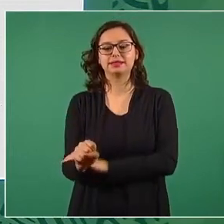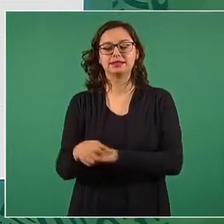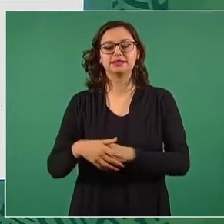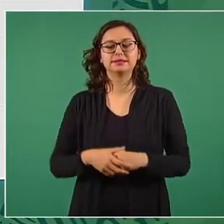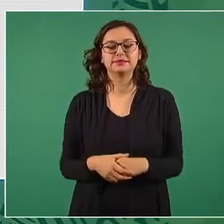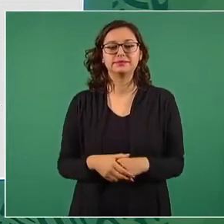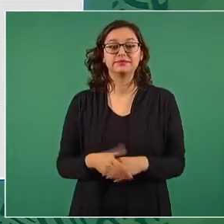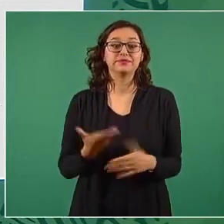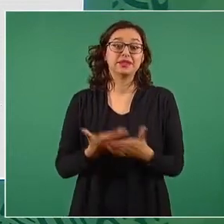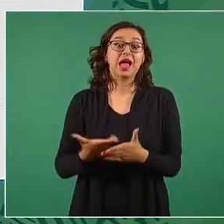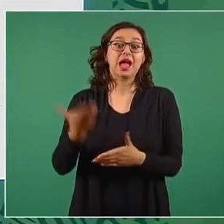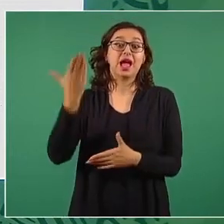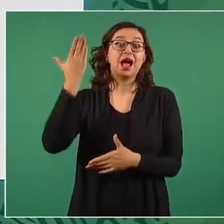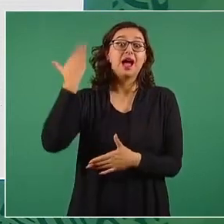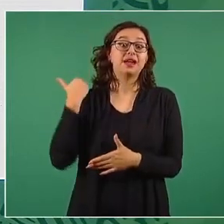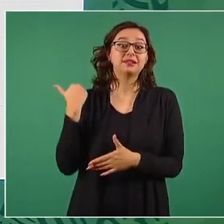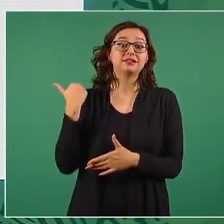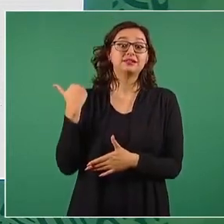Eran los